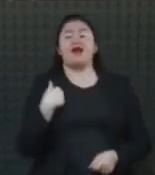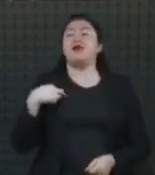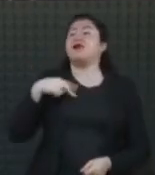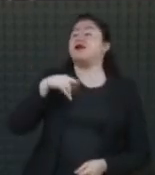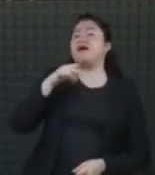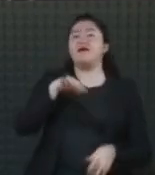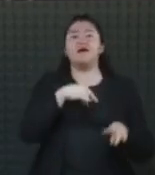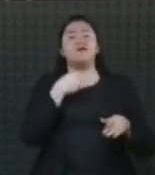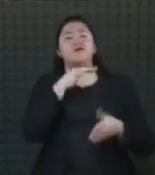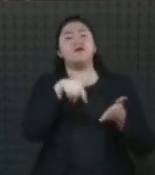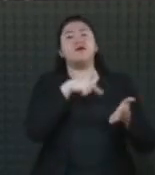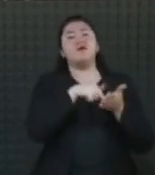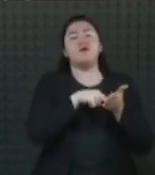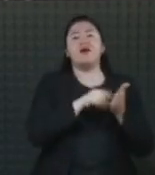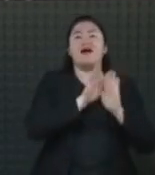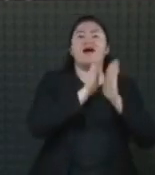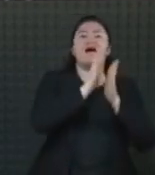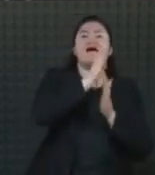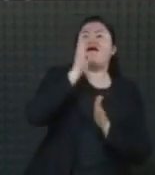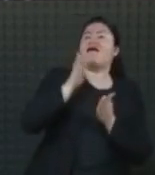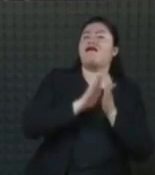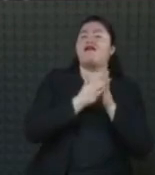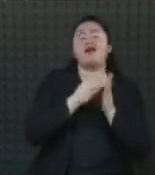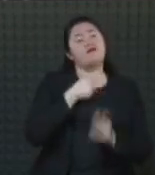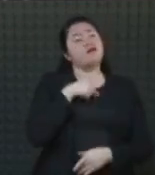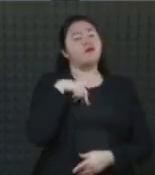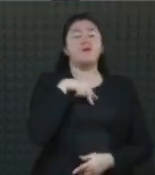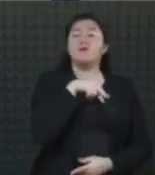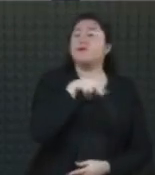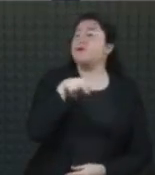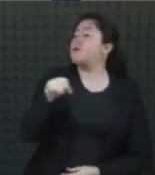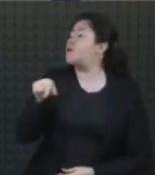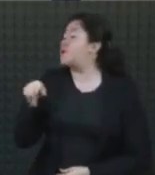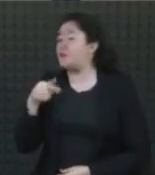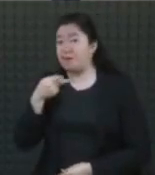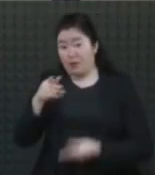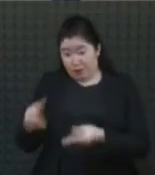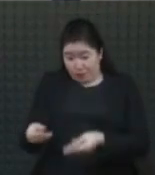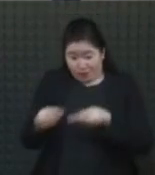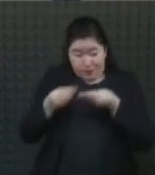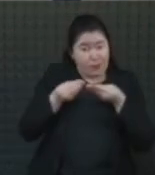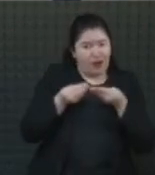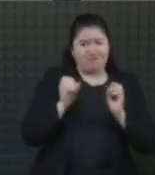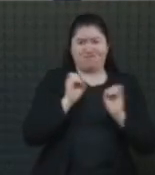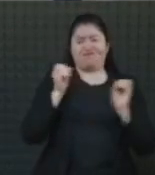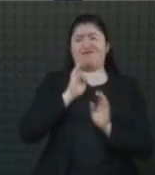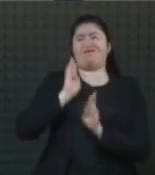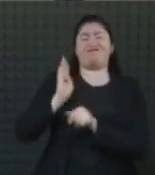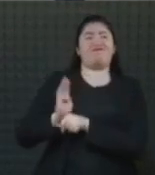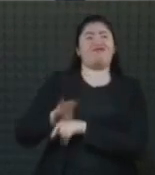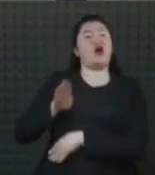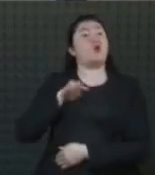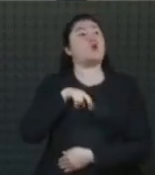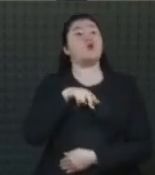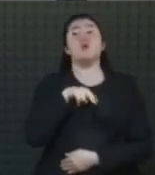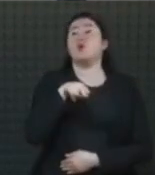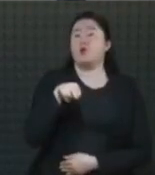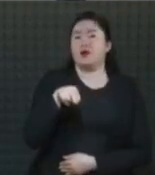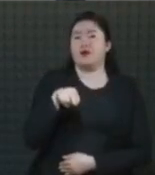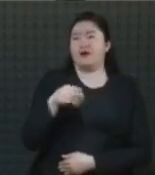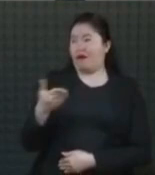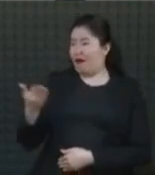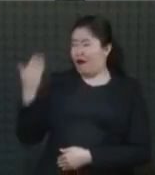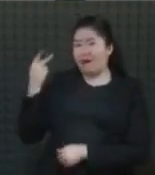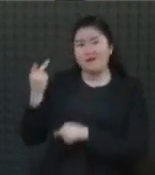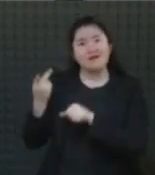andaba buscando entonces en una Feria del Libro? Venimos en un país donde el analfabetismo gubernamental privó, donde las campañas de fomento